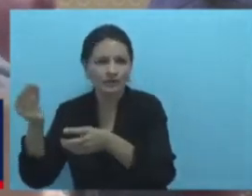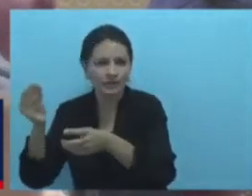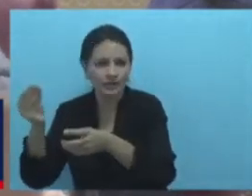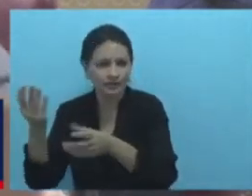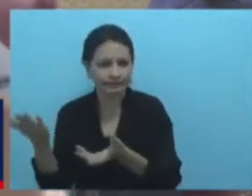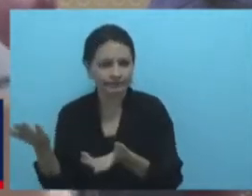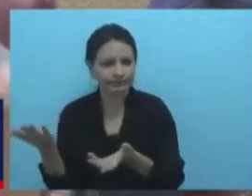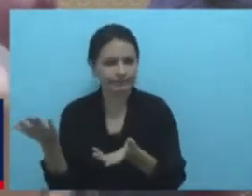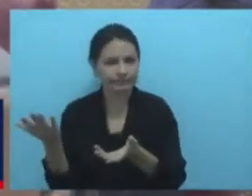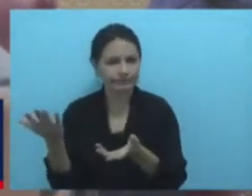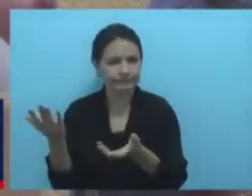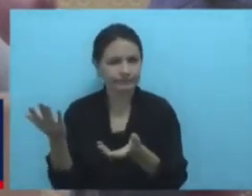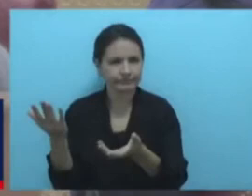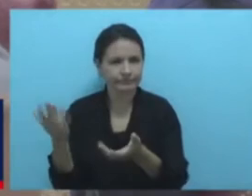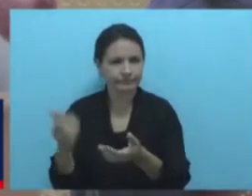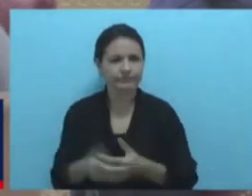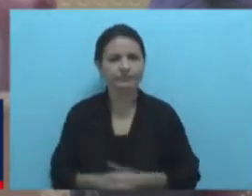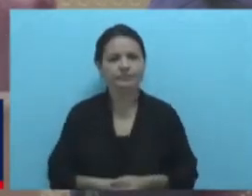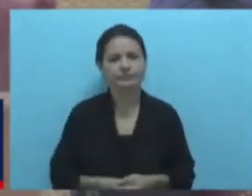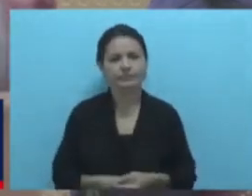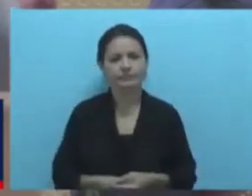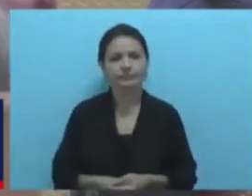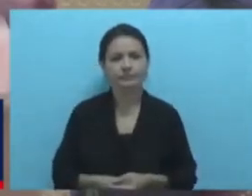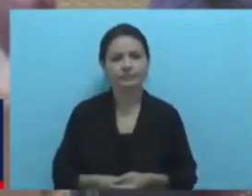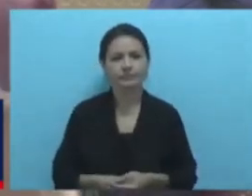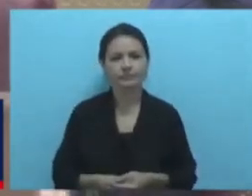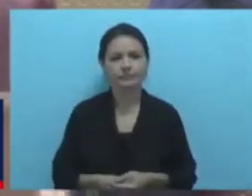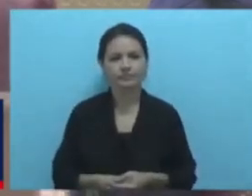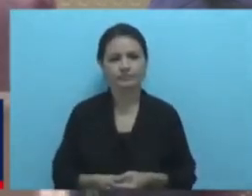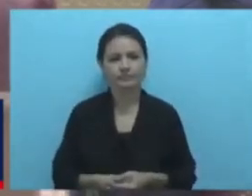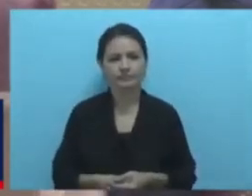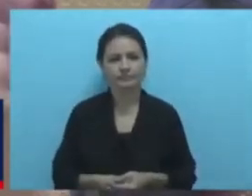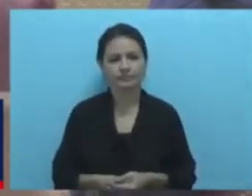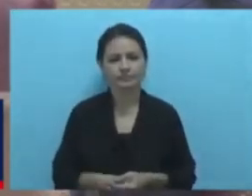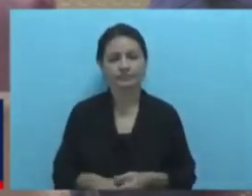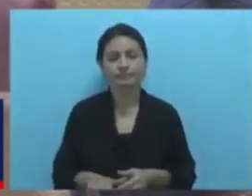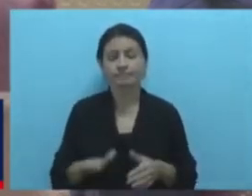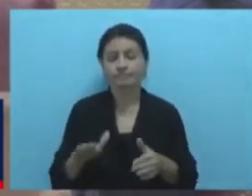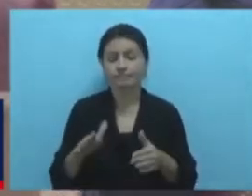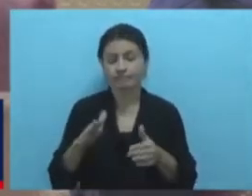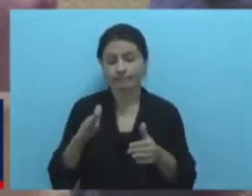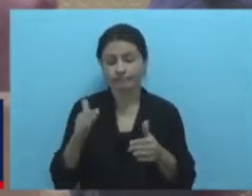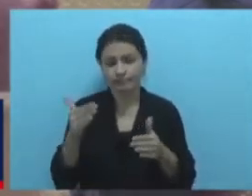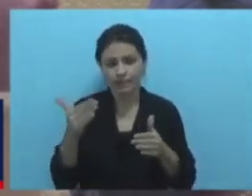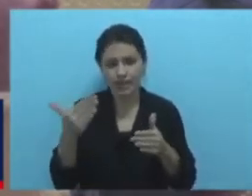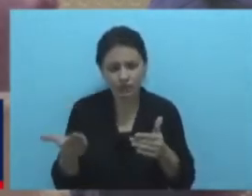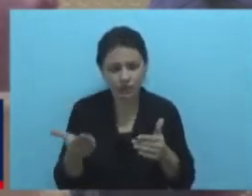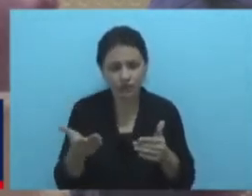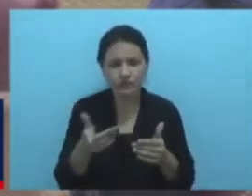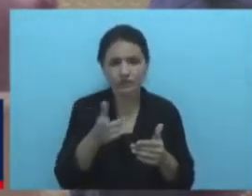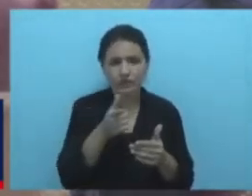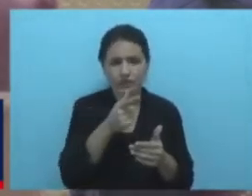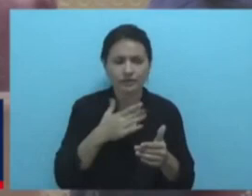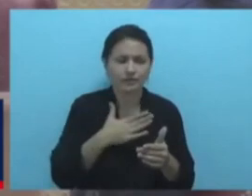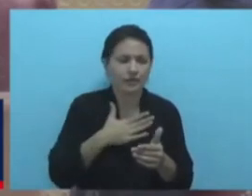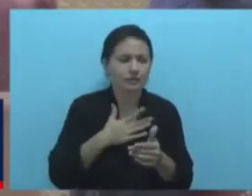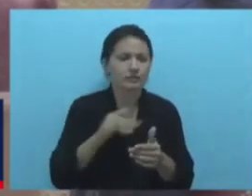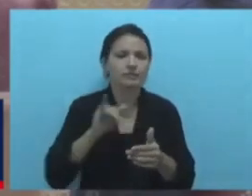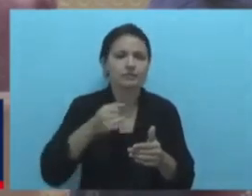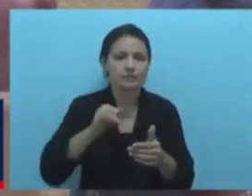Lo cierto es entonces que los inhibidores son una cuestión que resulta casi